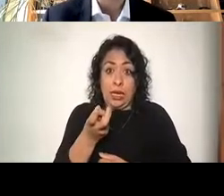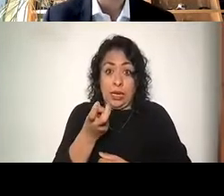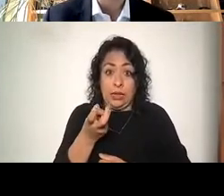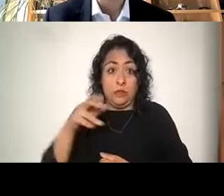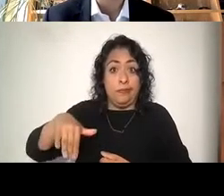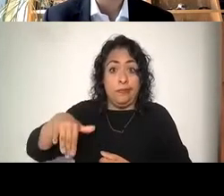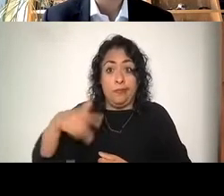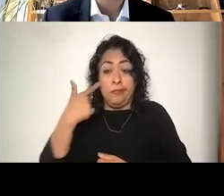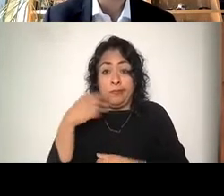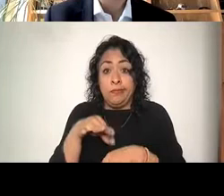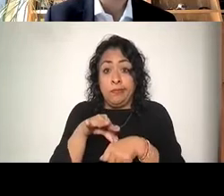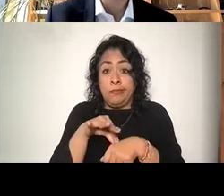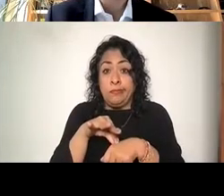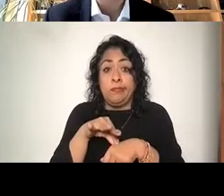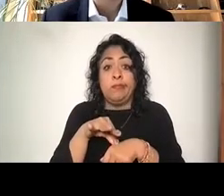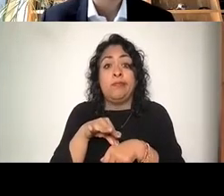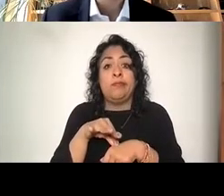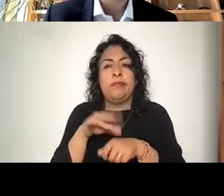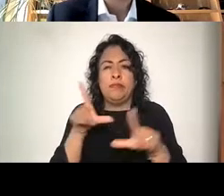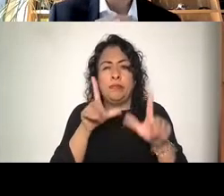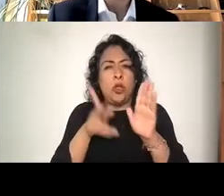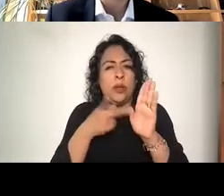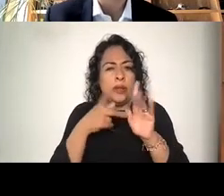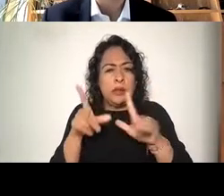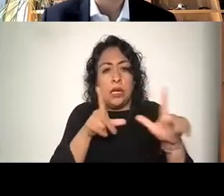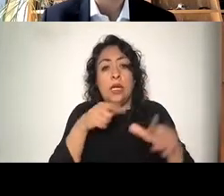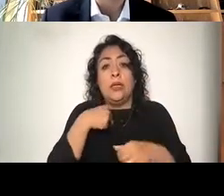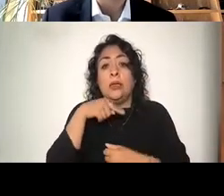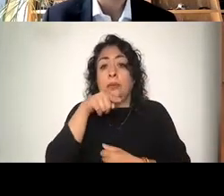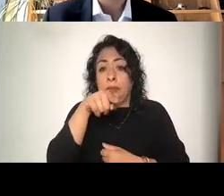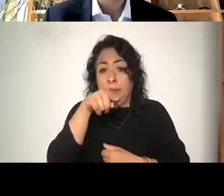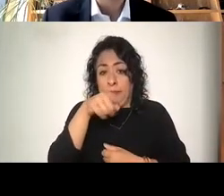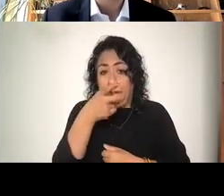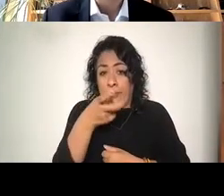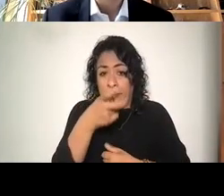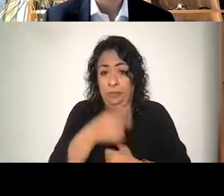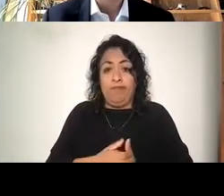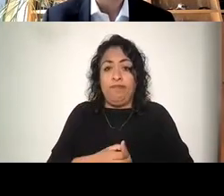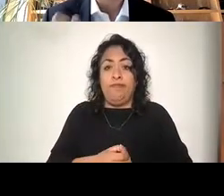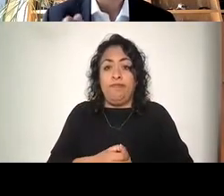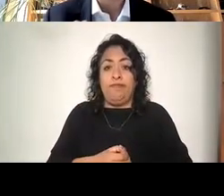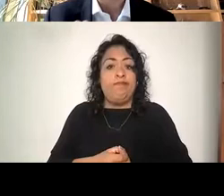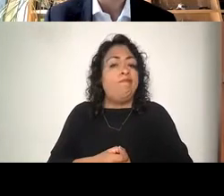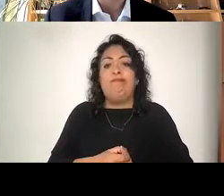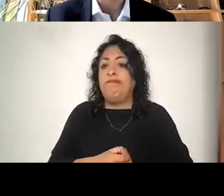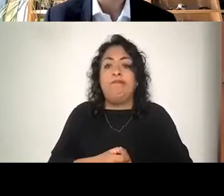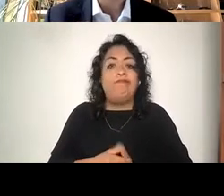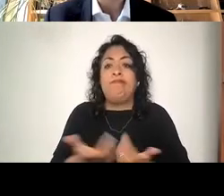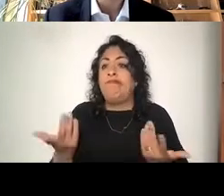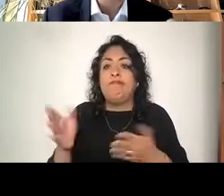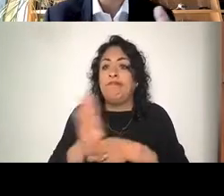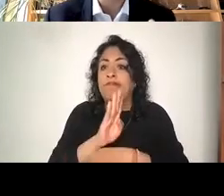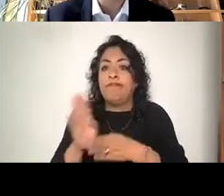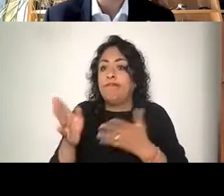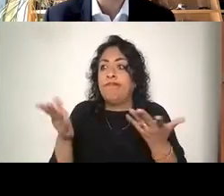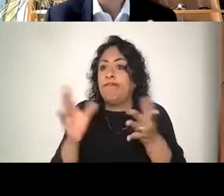acabamos de vivir, podemos regresar, por favor? ¿Por qué en esta situación que acabamos de vivir no hablaron los beneficiarios?